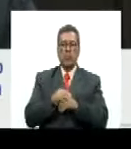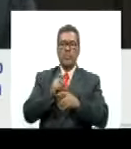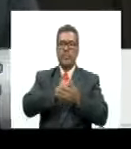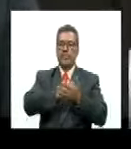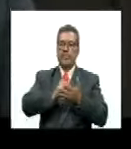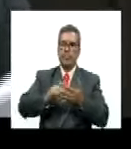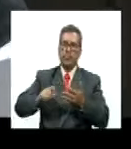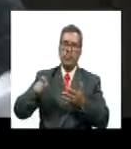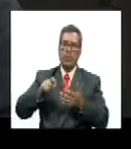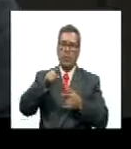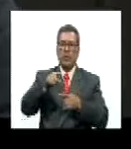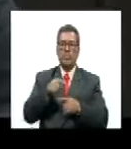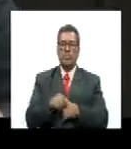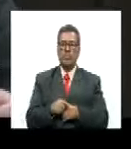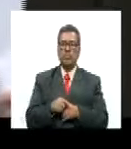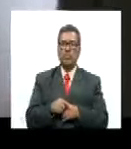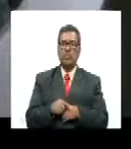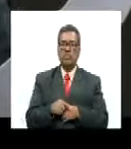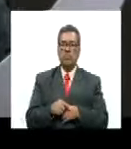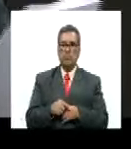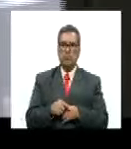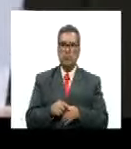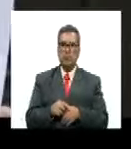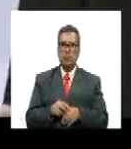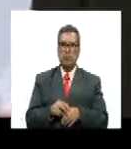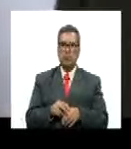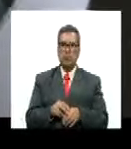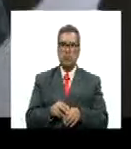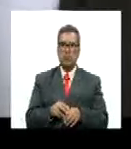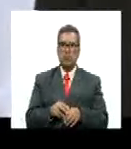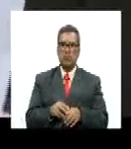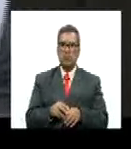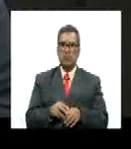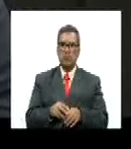redacción, estamos de acuerdo,